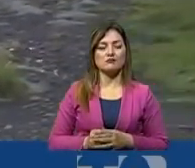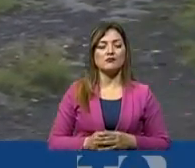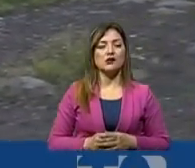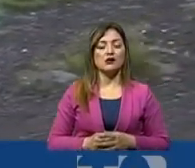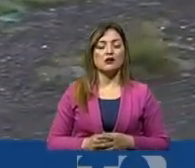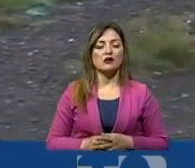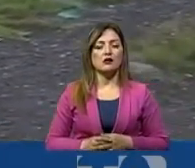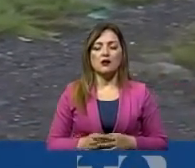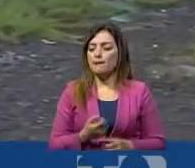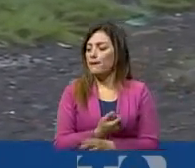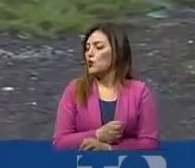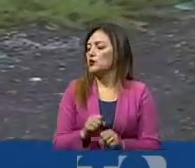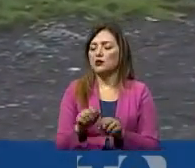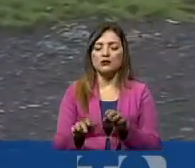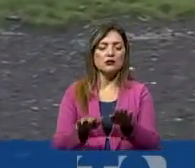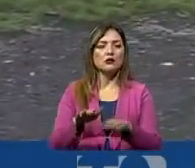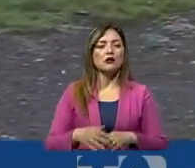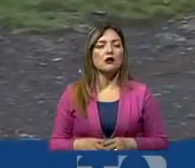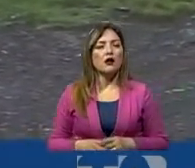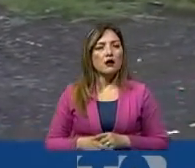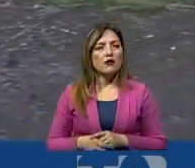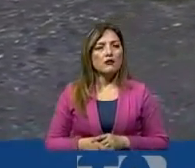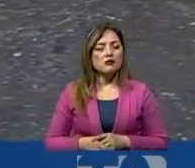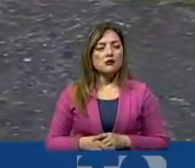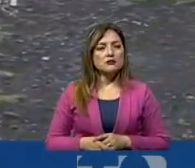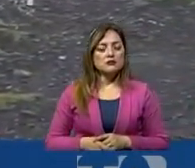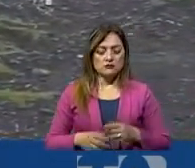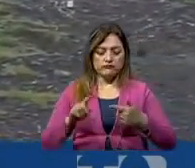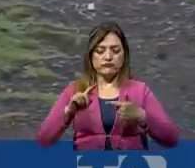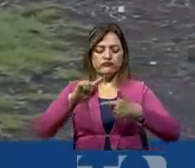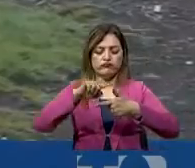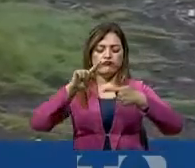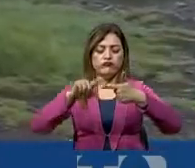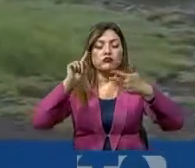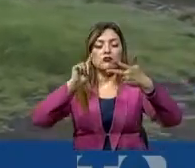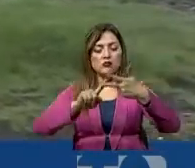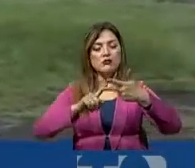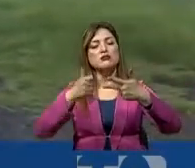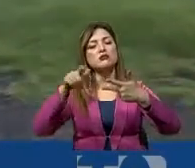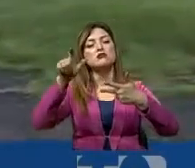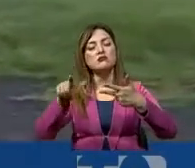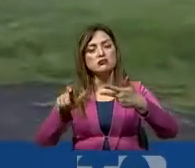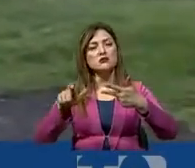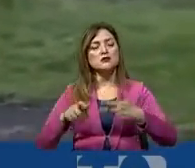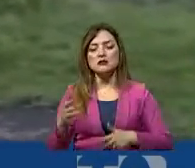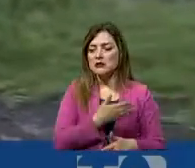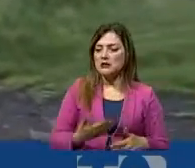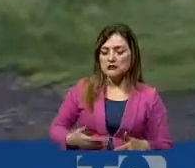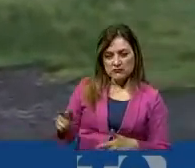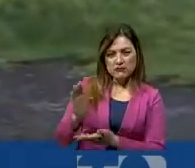a la calle, porque es imposible caminar por esta vereda. Otro de los asuntos puntuales, no sé si me permite, señor periodista, como ya lo dijo el